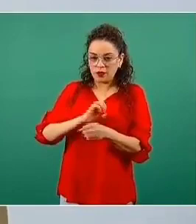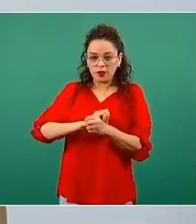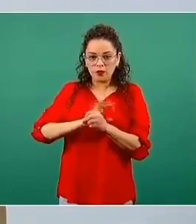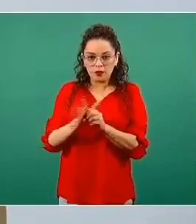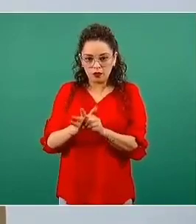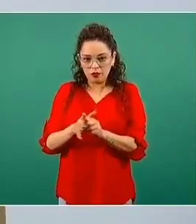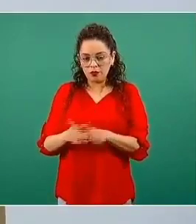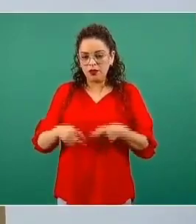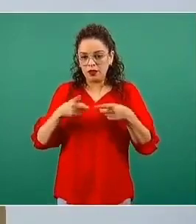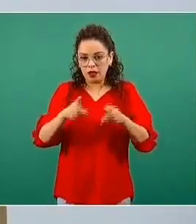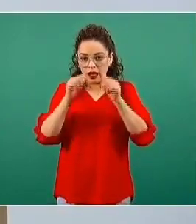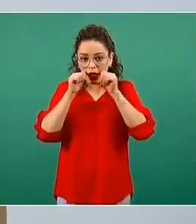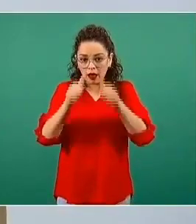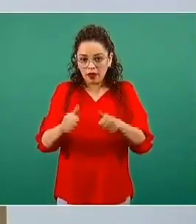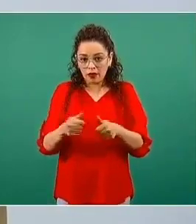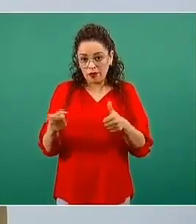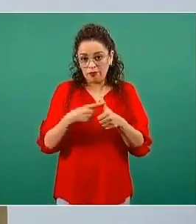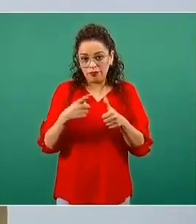la salud.